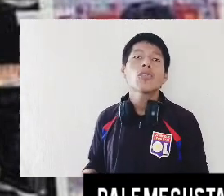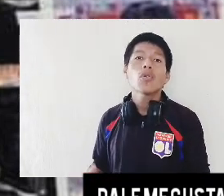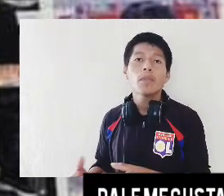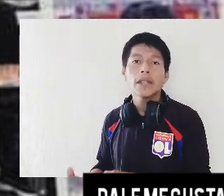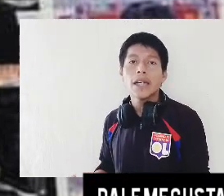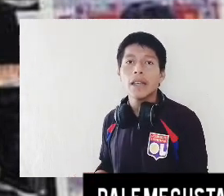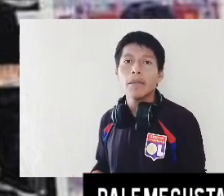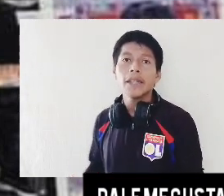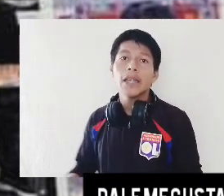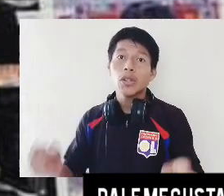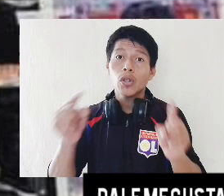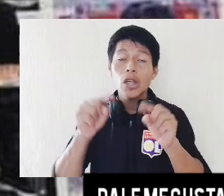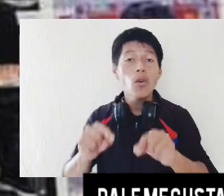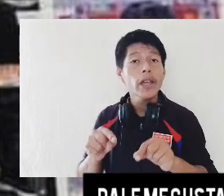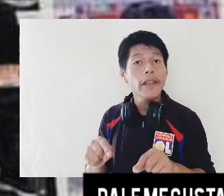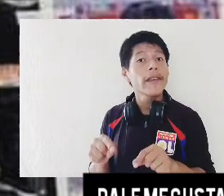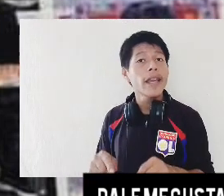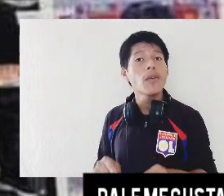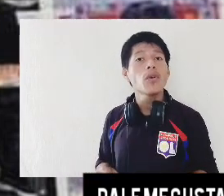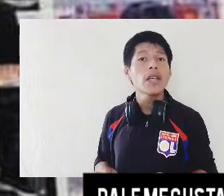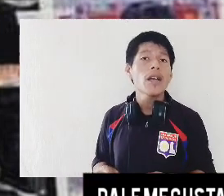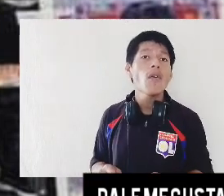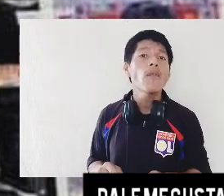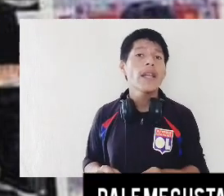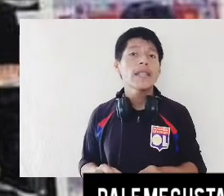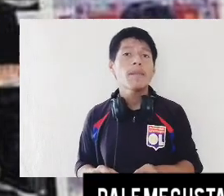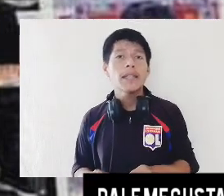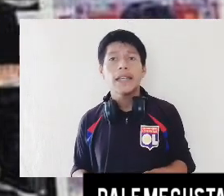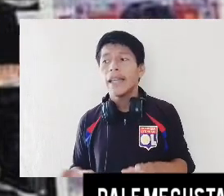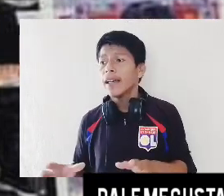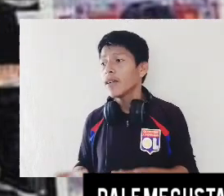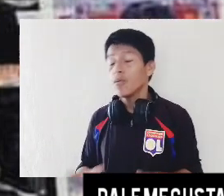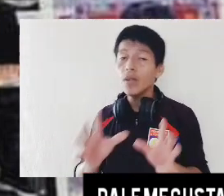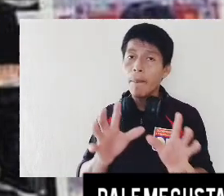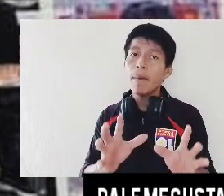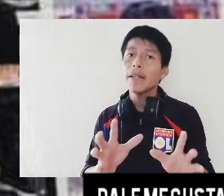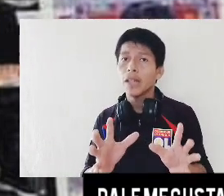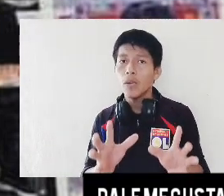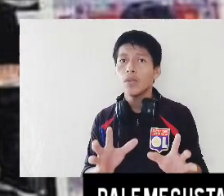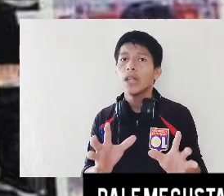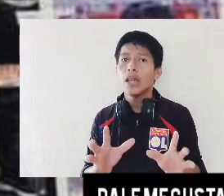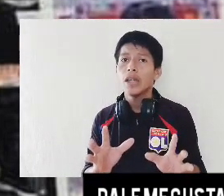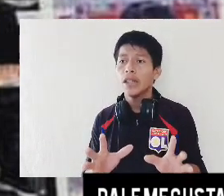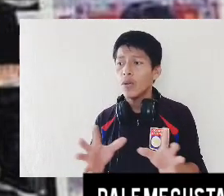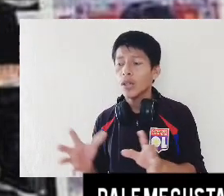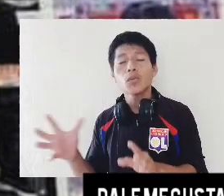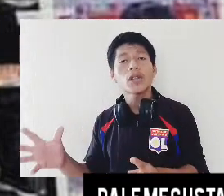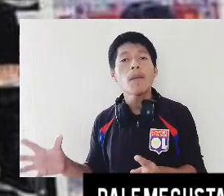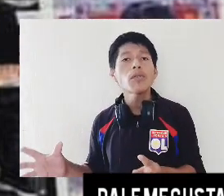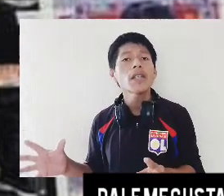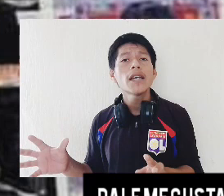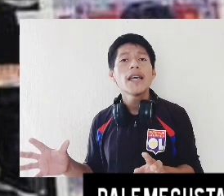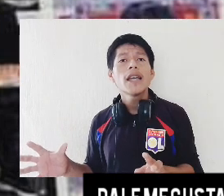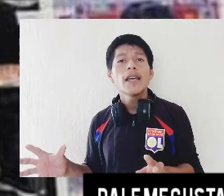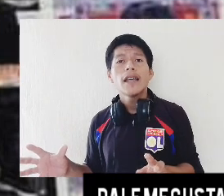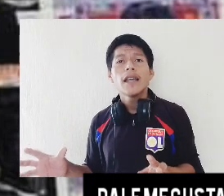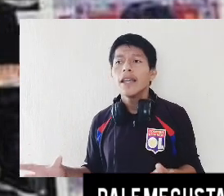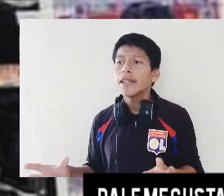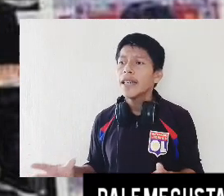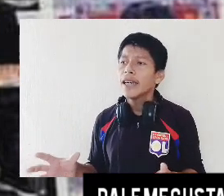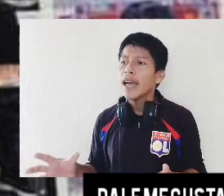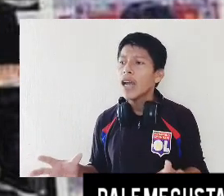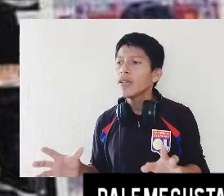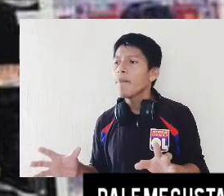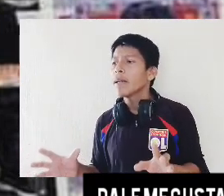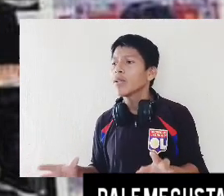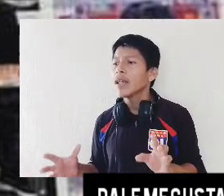quieren entorpecer la investigación. Y lo que dijeron hoy en la conferencia mañanera, una parte de lo que escuchamos, es